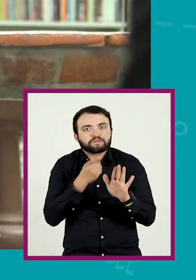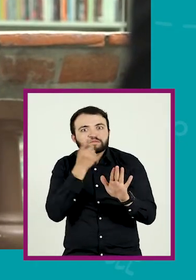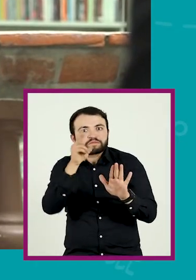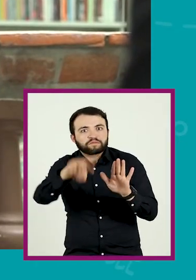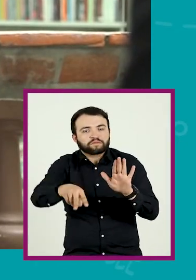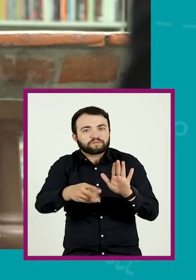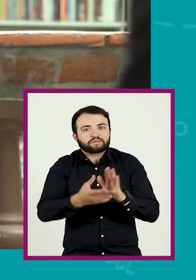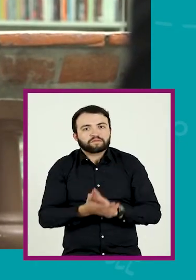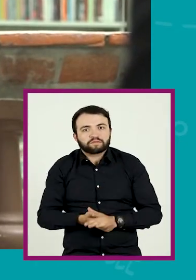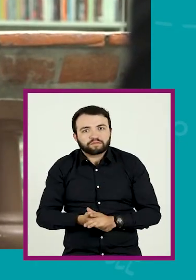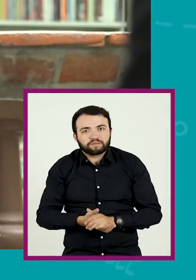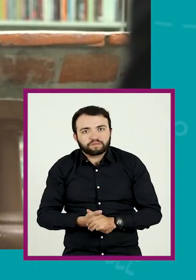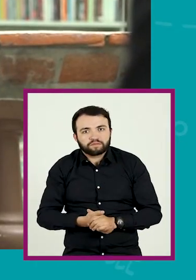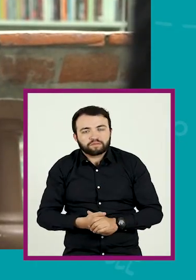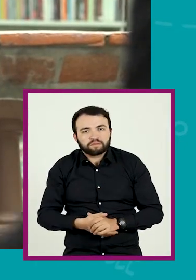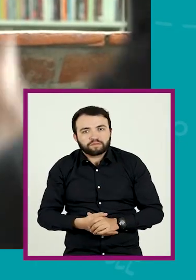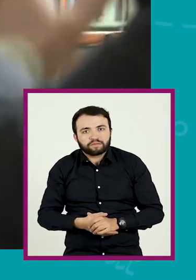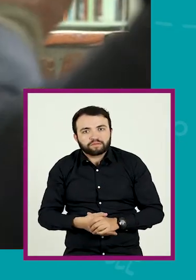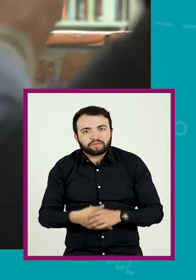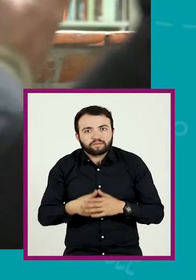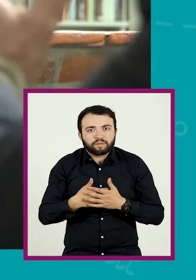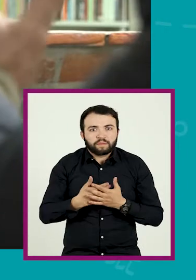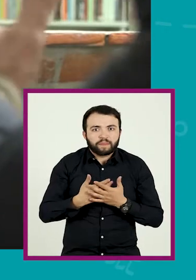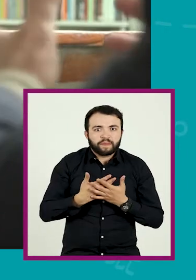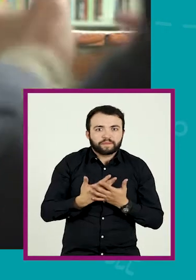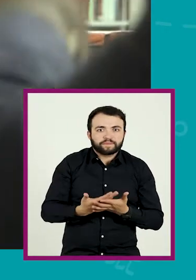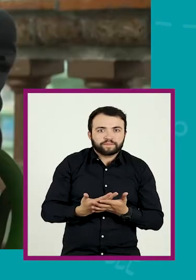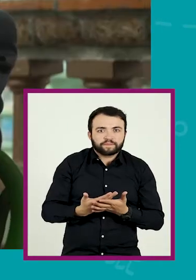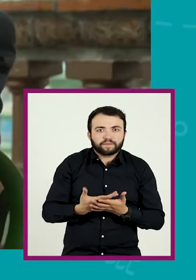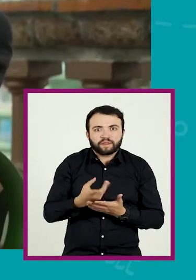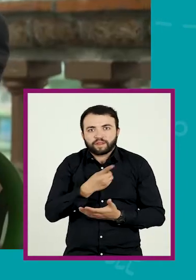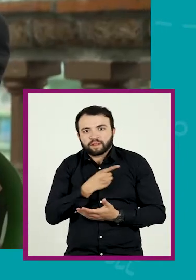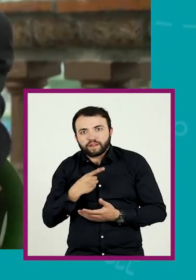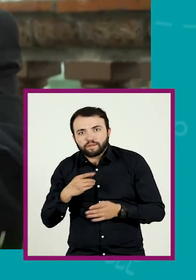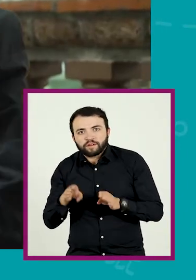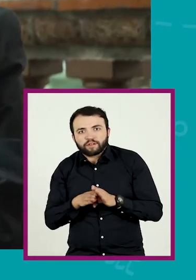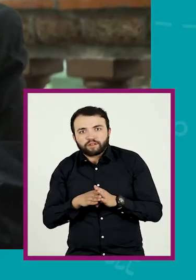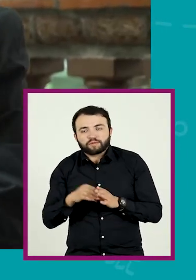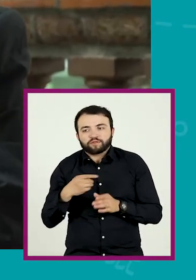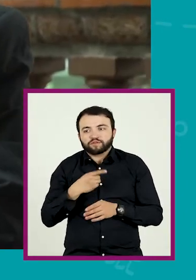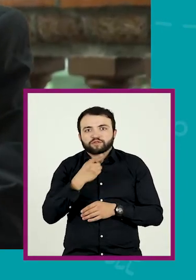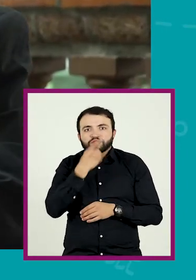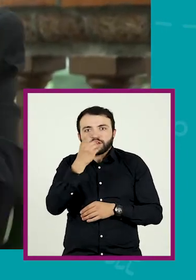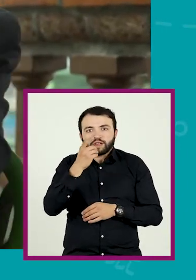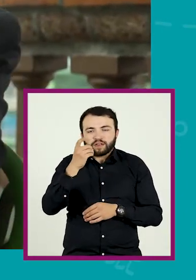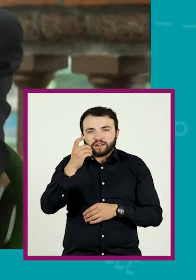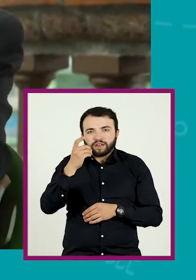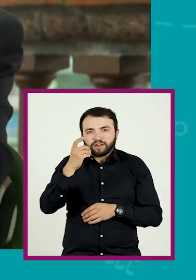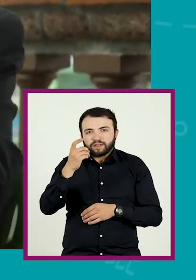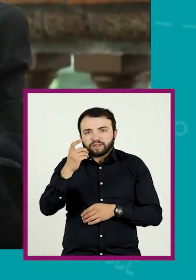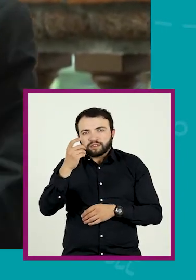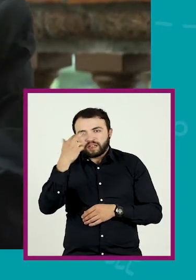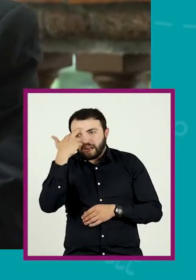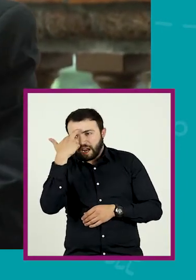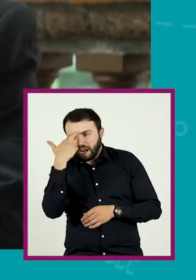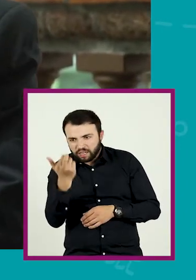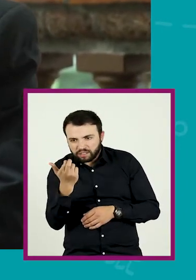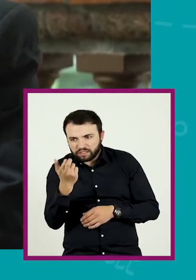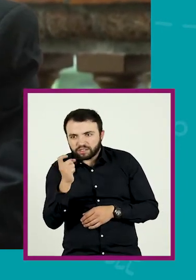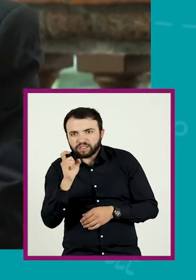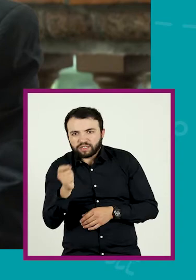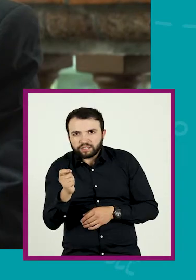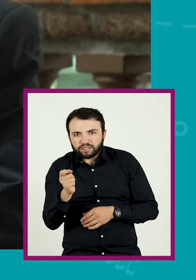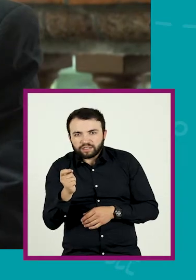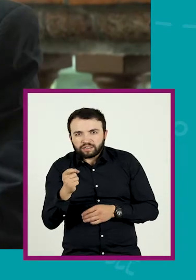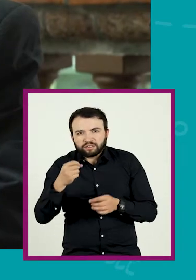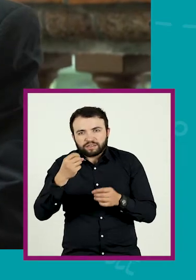es significativo y es legítimo. O sea, si las tres críticas son, para que los muchachos sepan, ¿no? La crítica de la razón pura, la crítica de la razón,